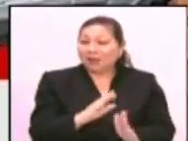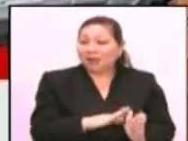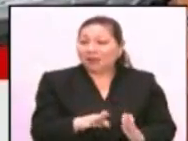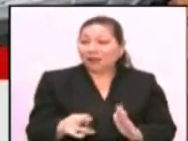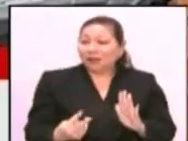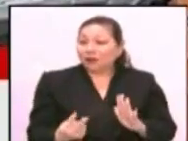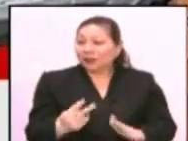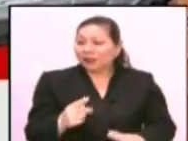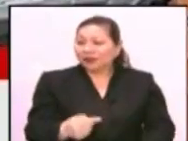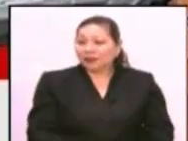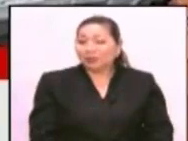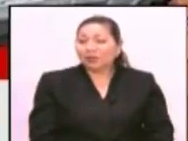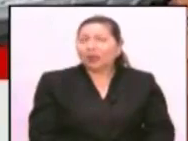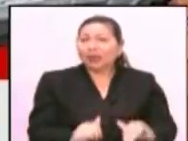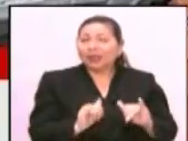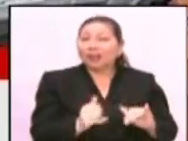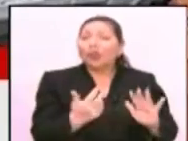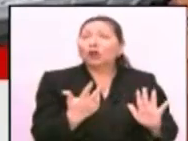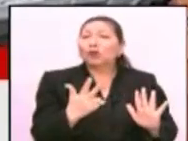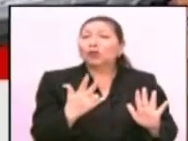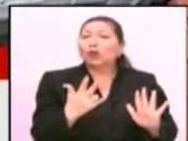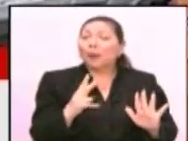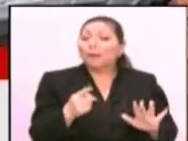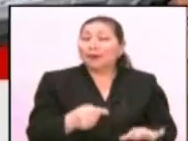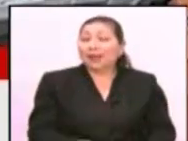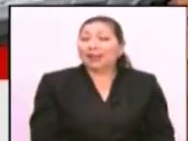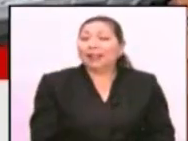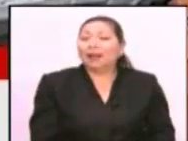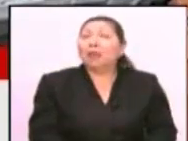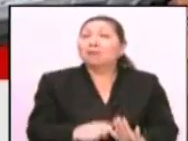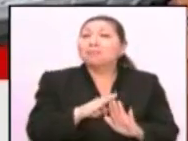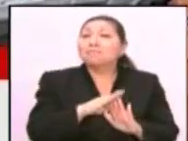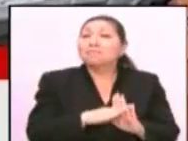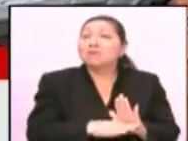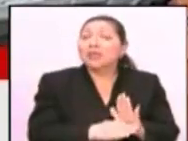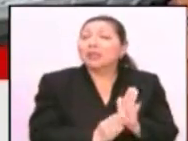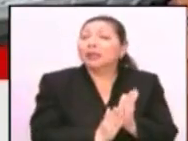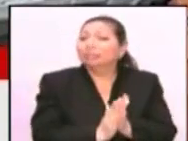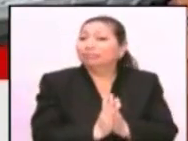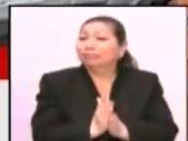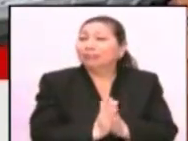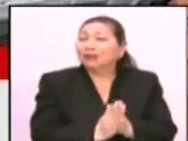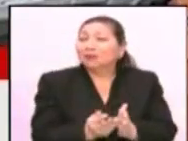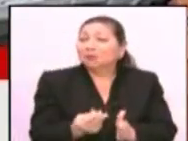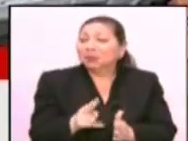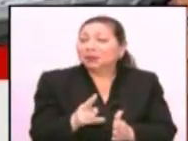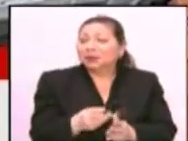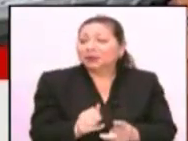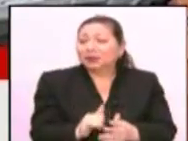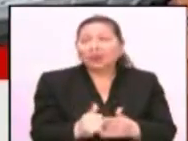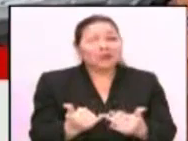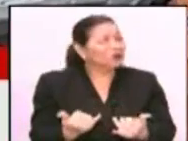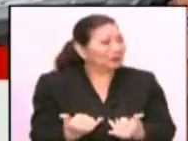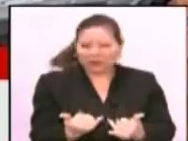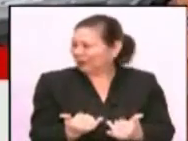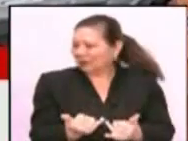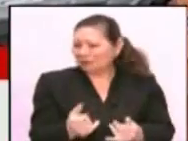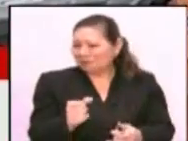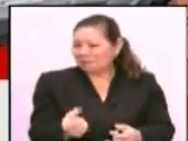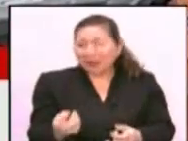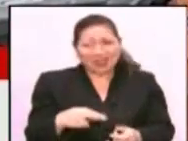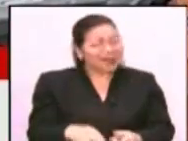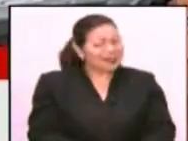salen 12.000. 8.000 se quedan. ¿Por qué? Porque hemos reducido beneficios penitenciarios y hemos aumentado penas. Hoy día no es que ingresen más